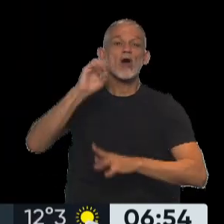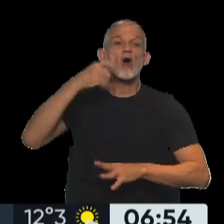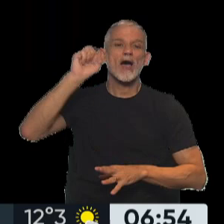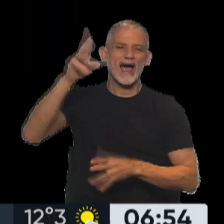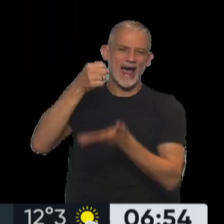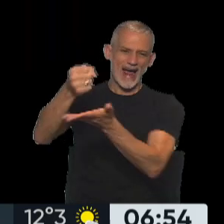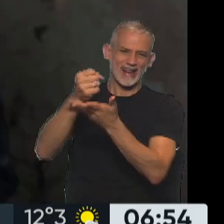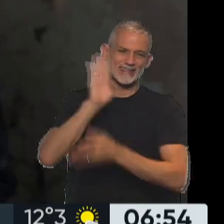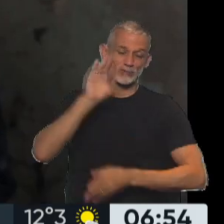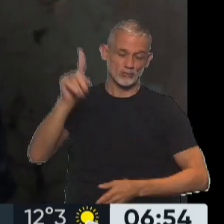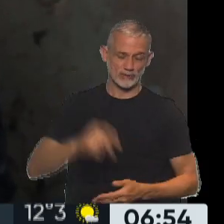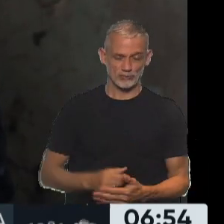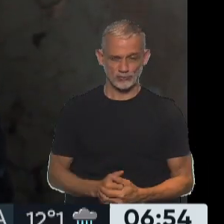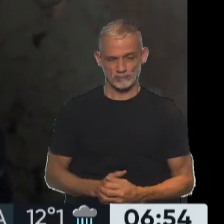hasta diciembre